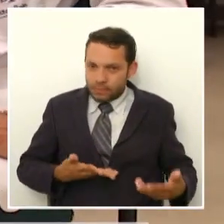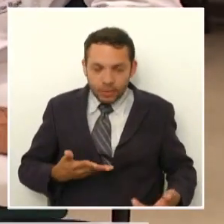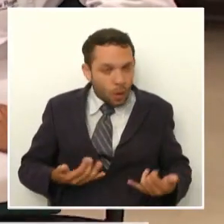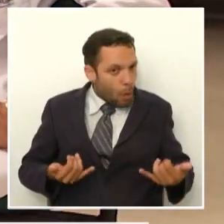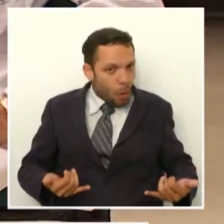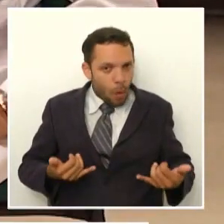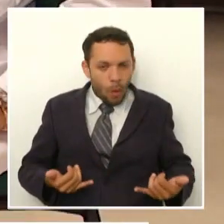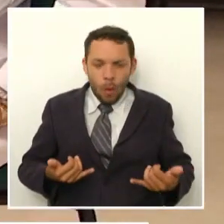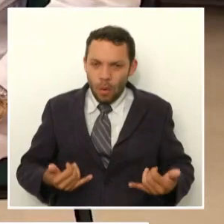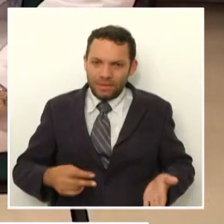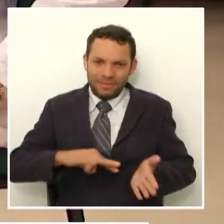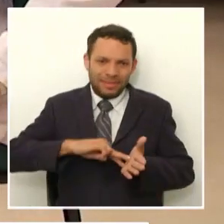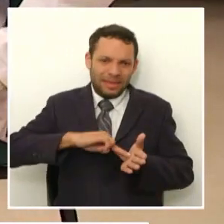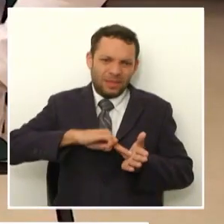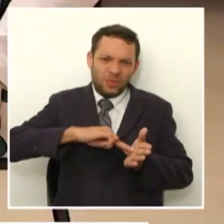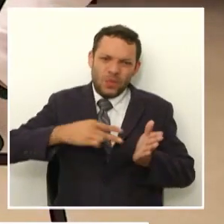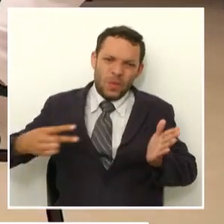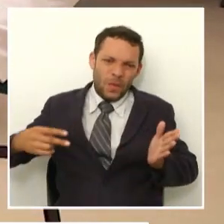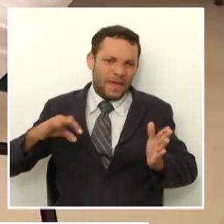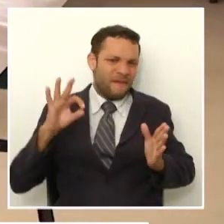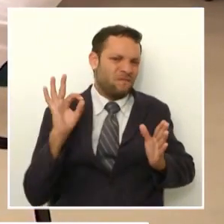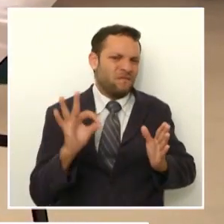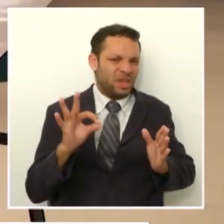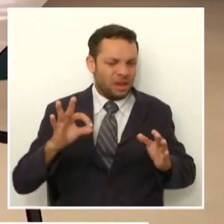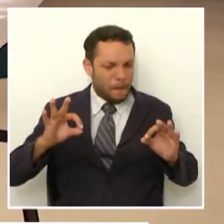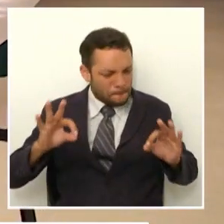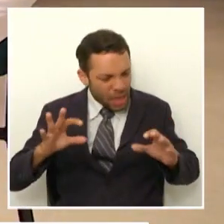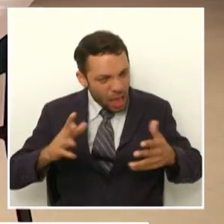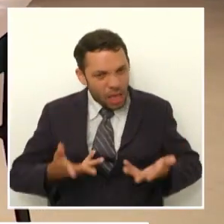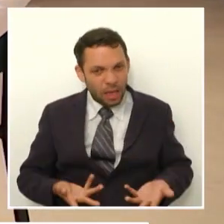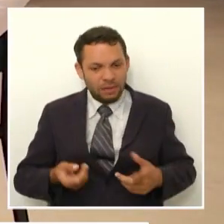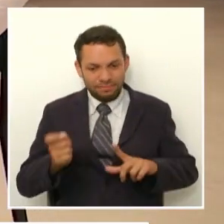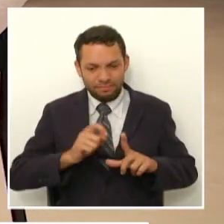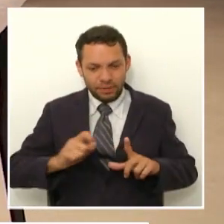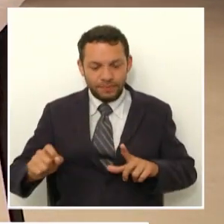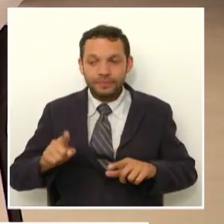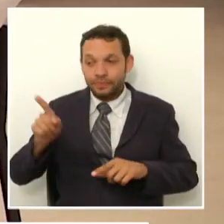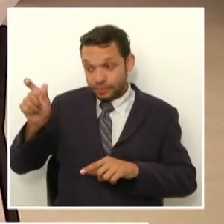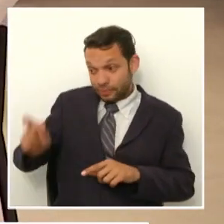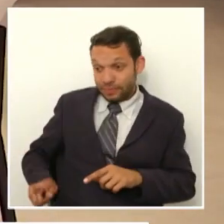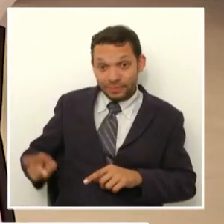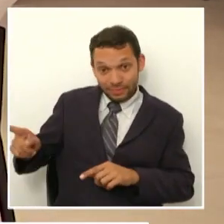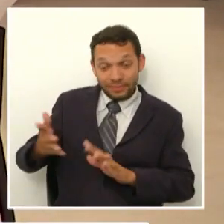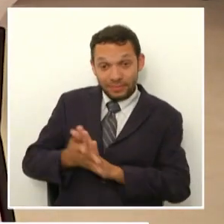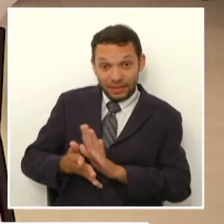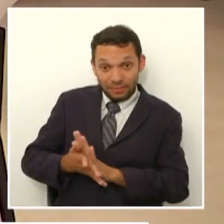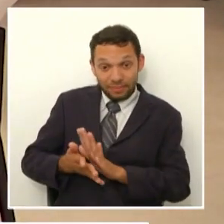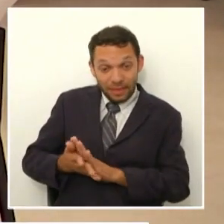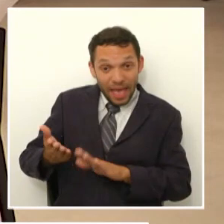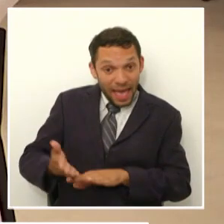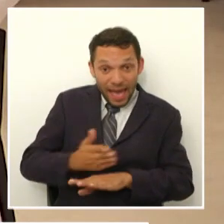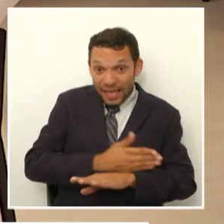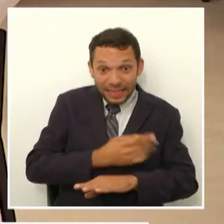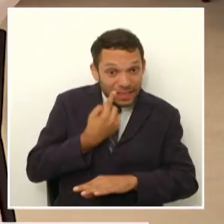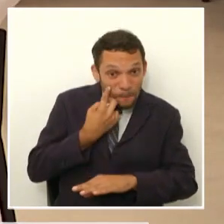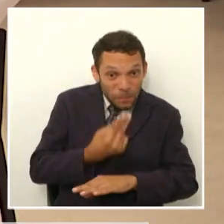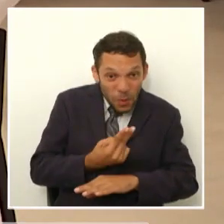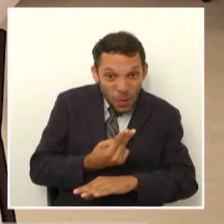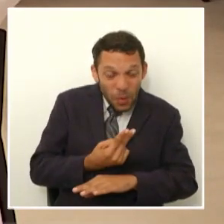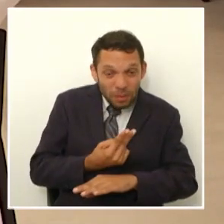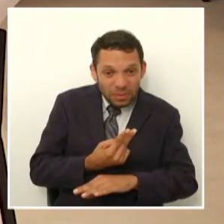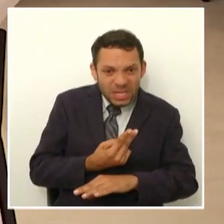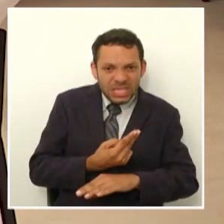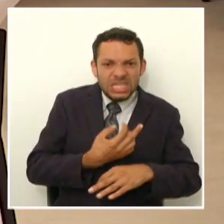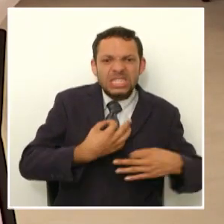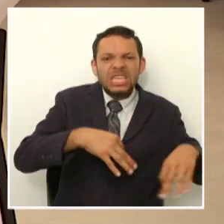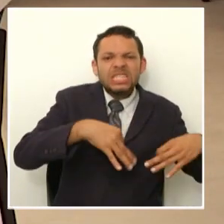definitivamente hay un desconocimiento muy grande. Y que nos lo esté narrando un hombre que le tocó vivir lo artesanal de la anestesia